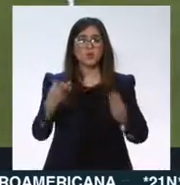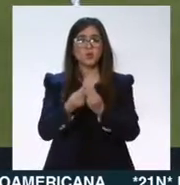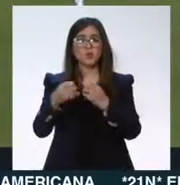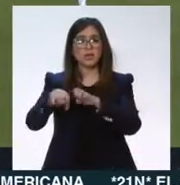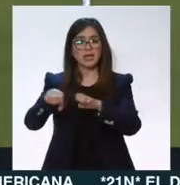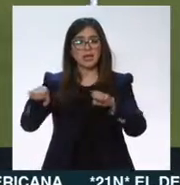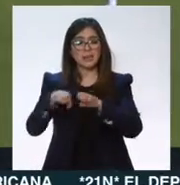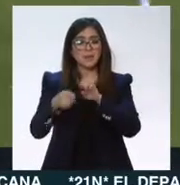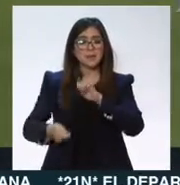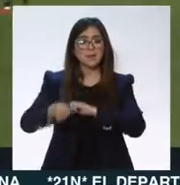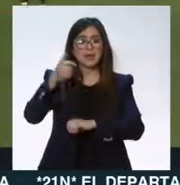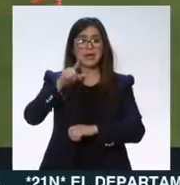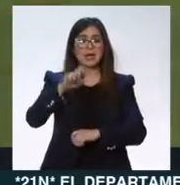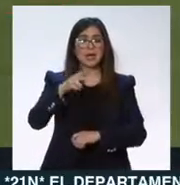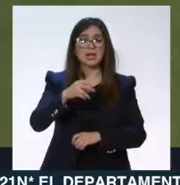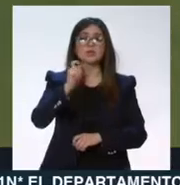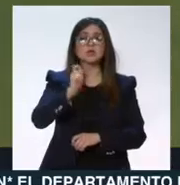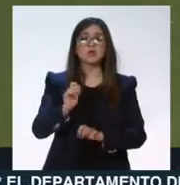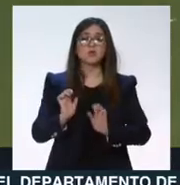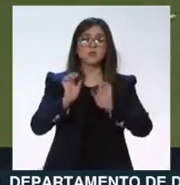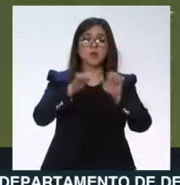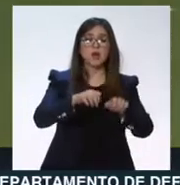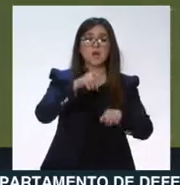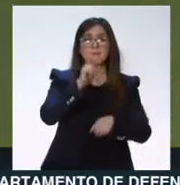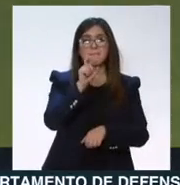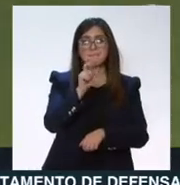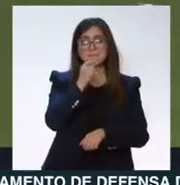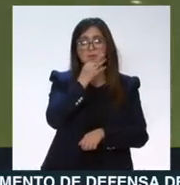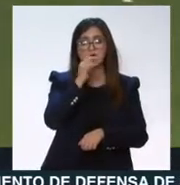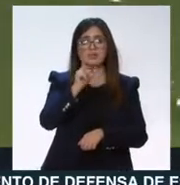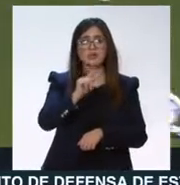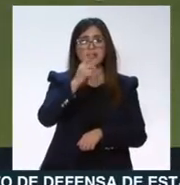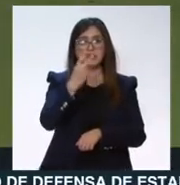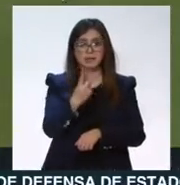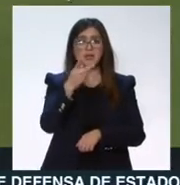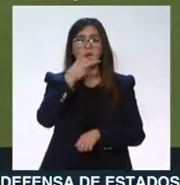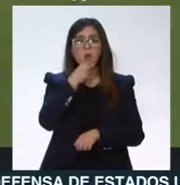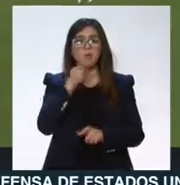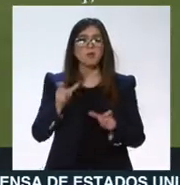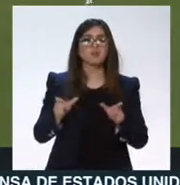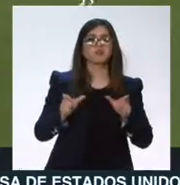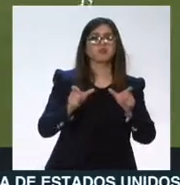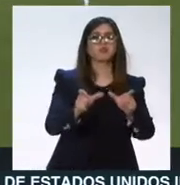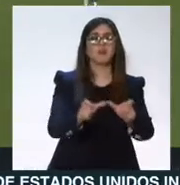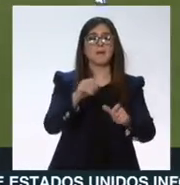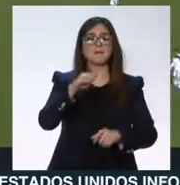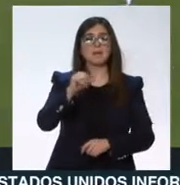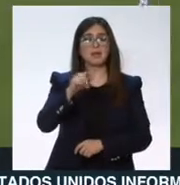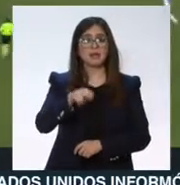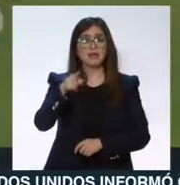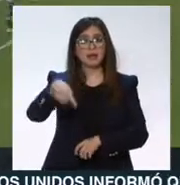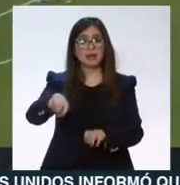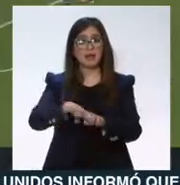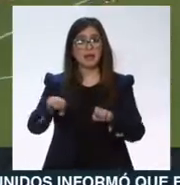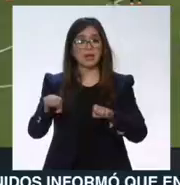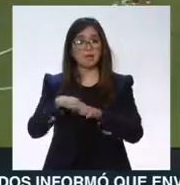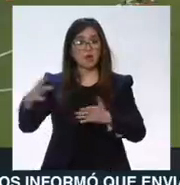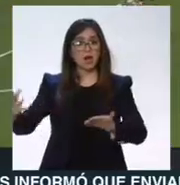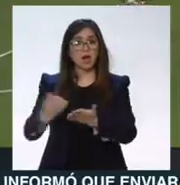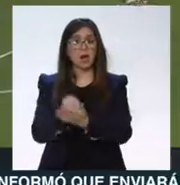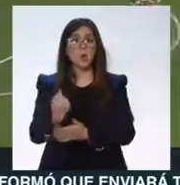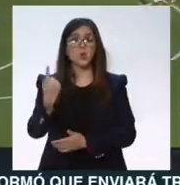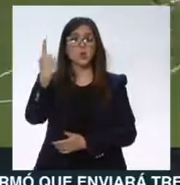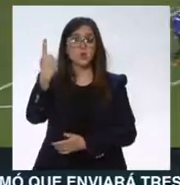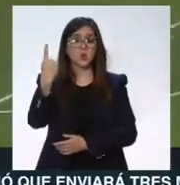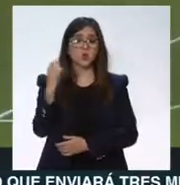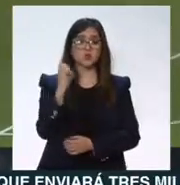pepinera del Leganés al ingresar al minuto 77 por el delantero danés Martin Braithwaite. Su equipo se llevó la victoria 1-2 y se